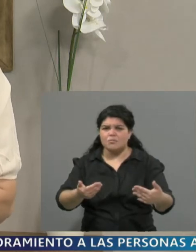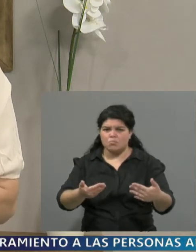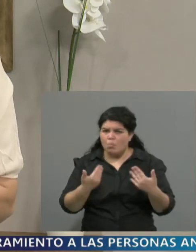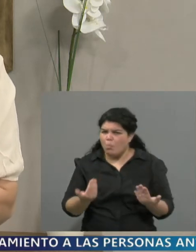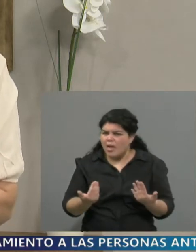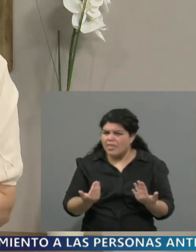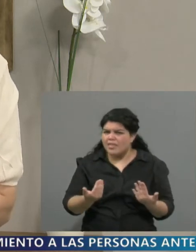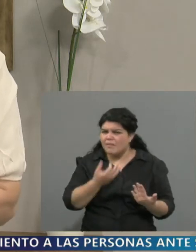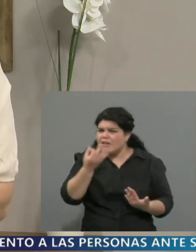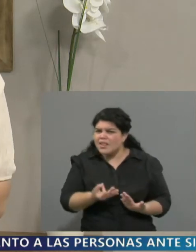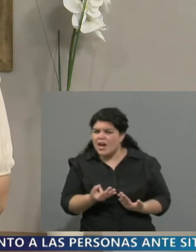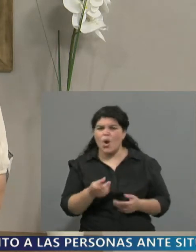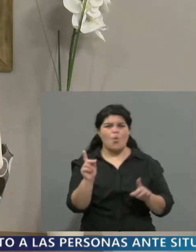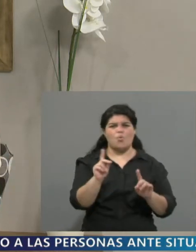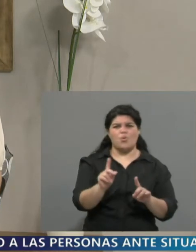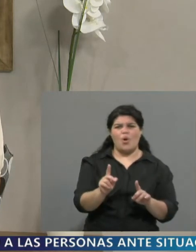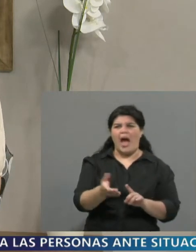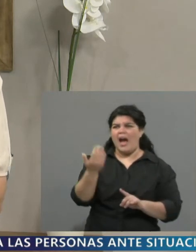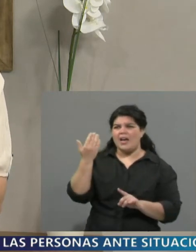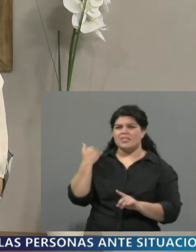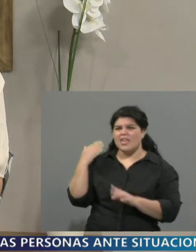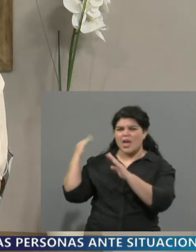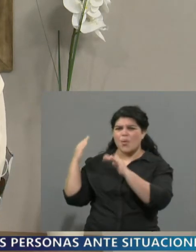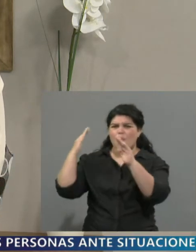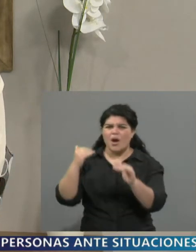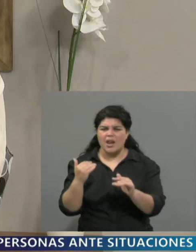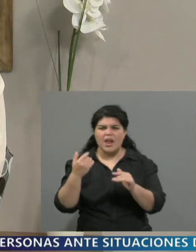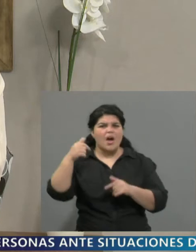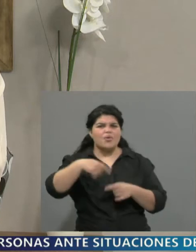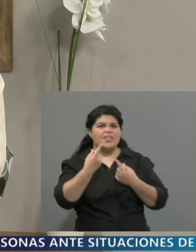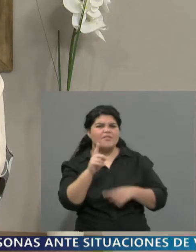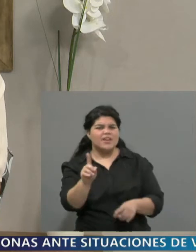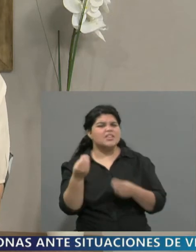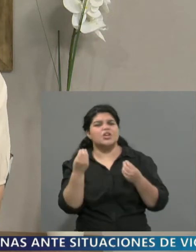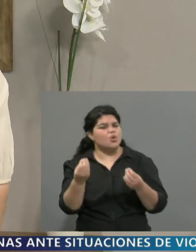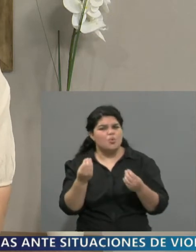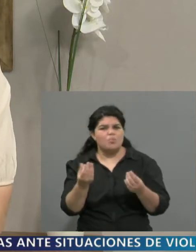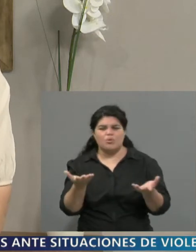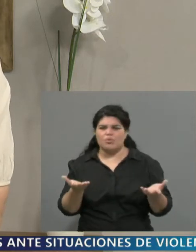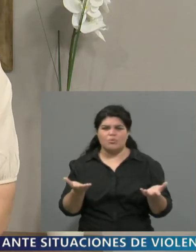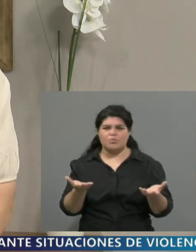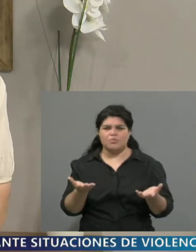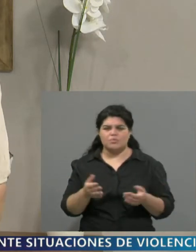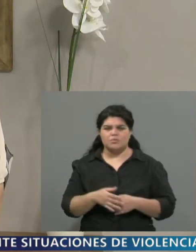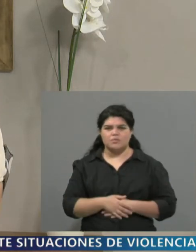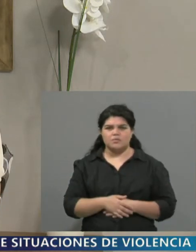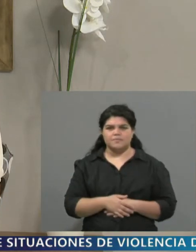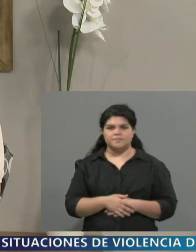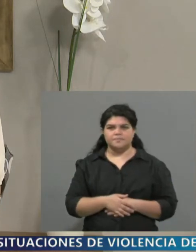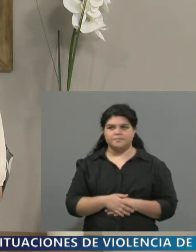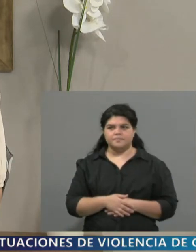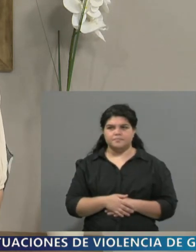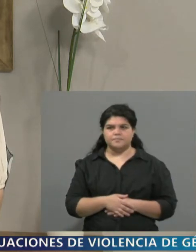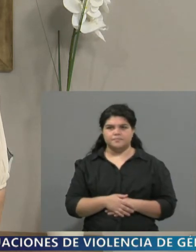qué grado? ¿Menor que hace un par de años, por ejemplo, cuando fue esa campaña que se dio también fuerte? A